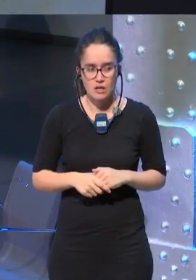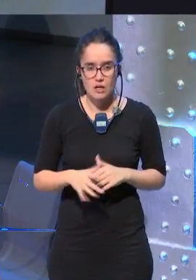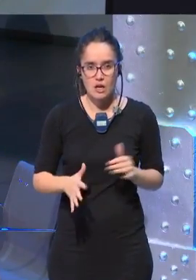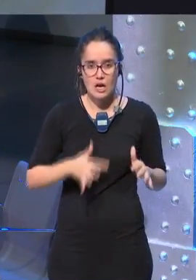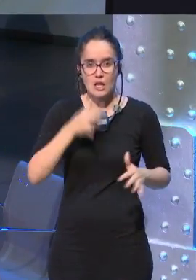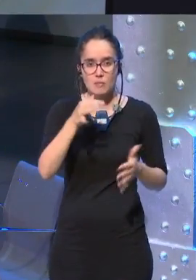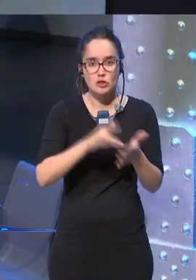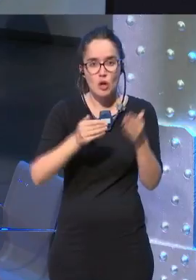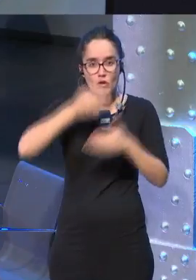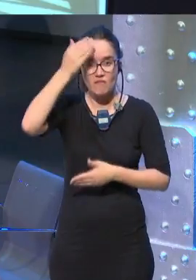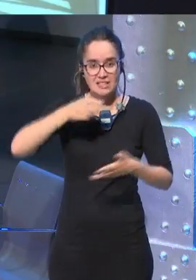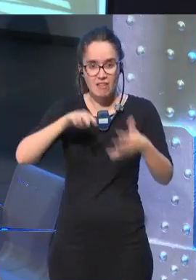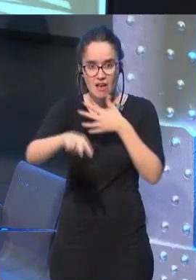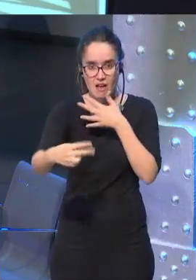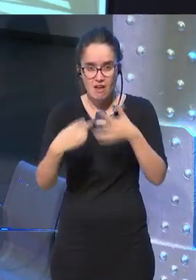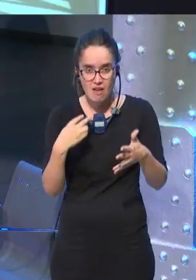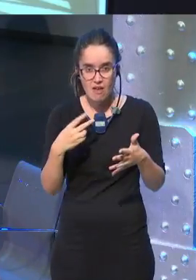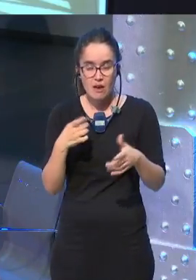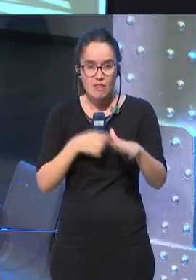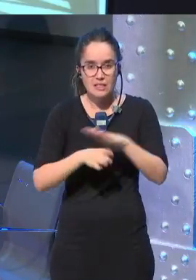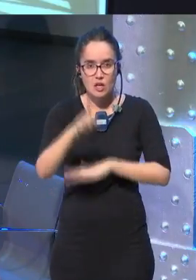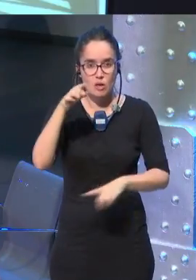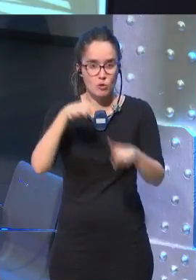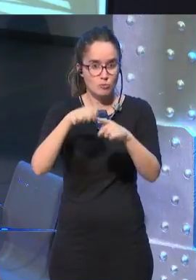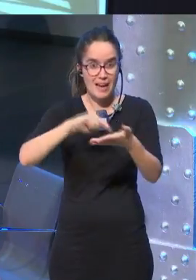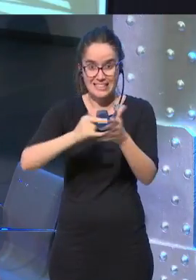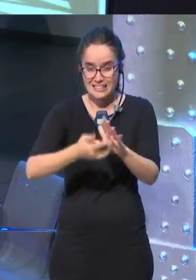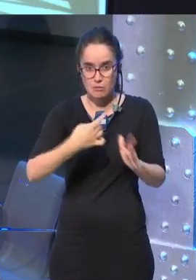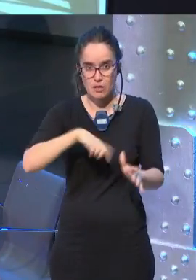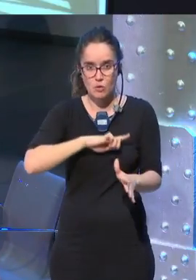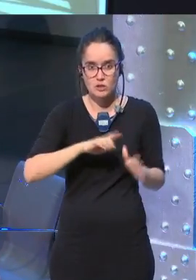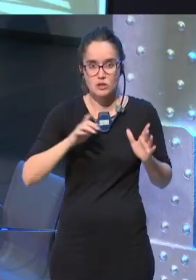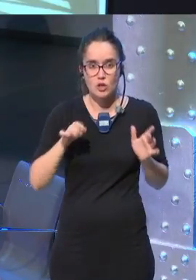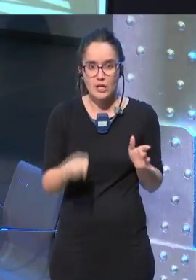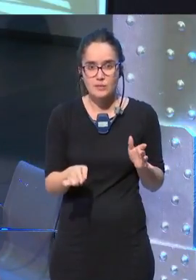Además tenemos una fachada translúcida que desarrollamos para el sistema, y esto es